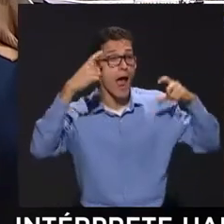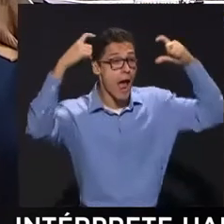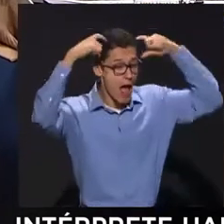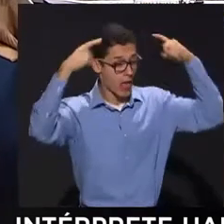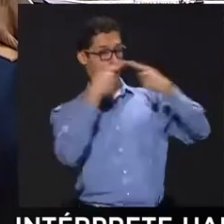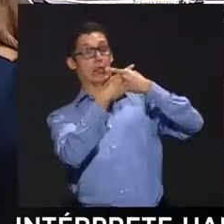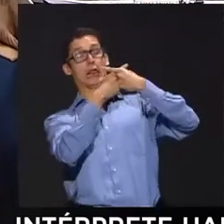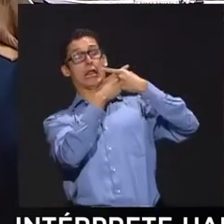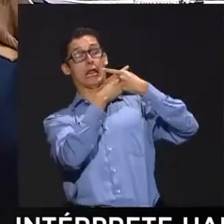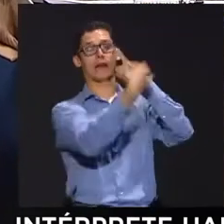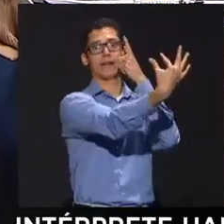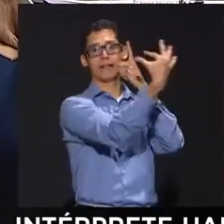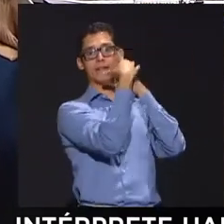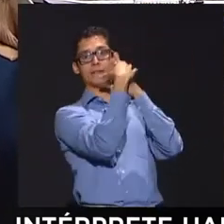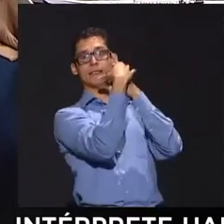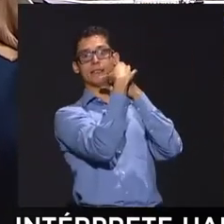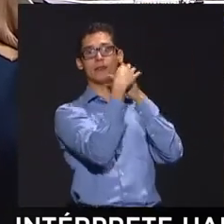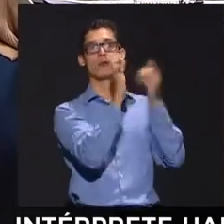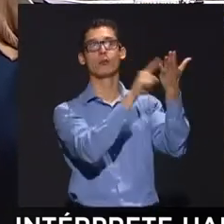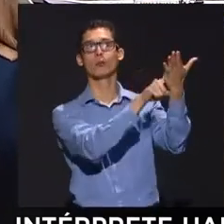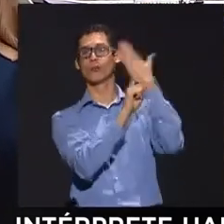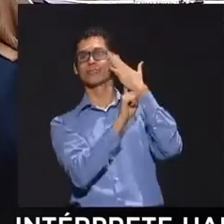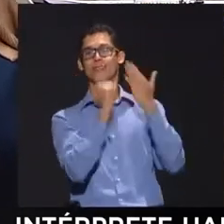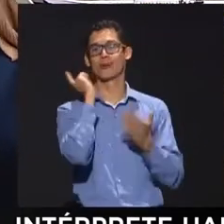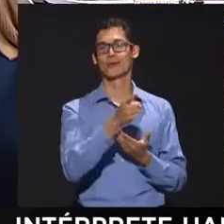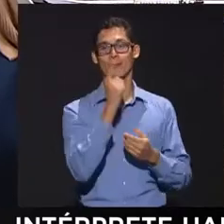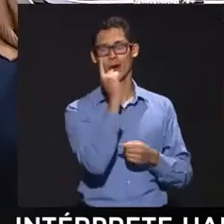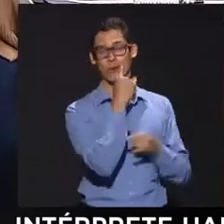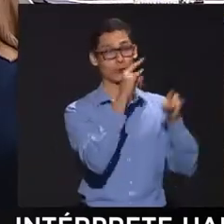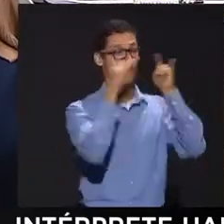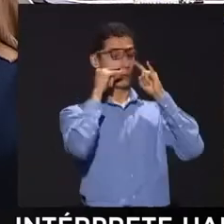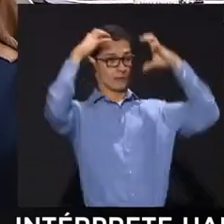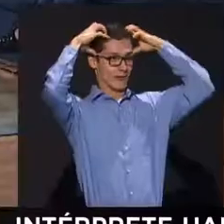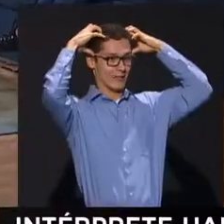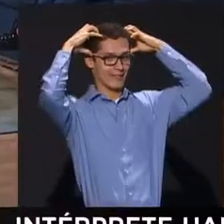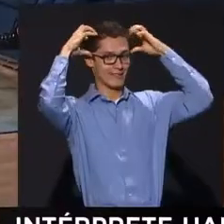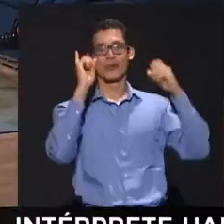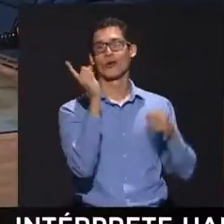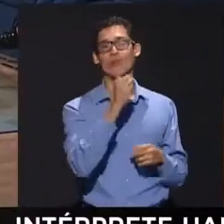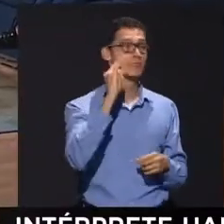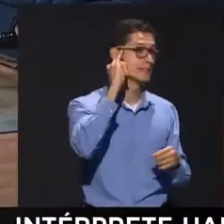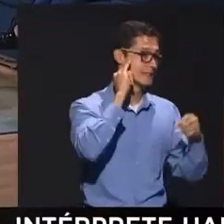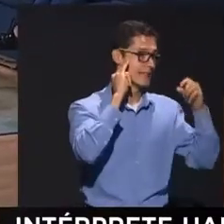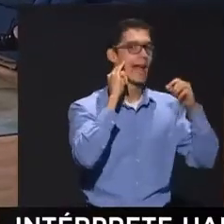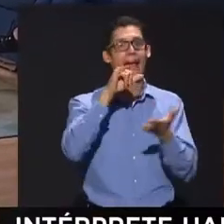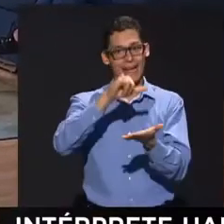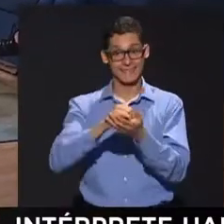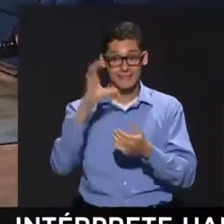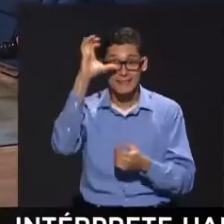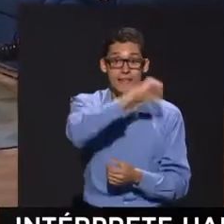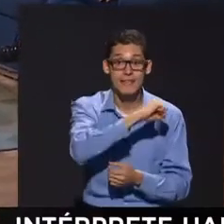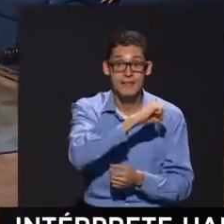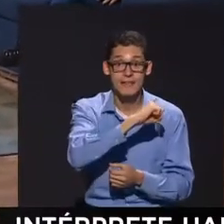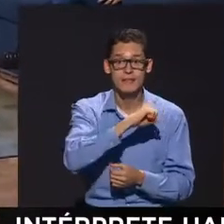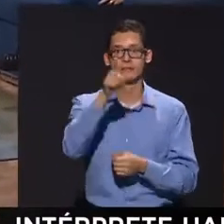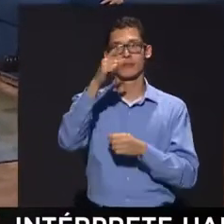que ella hizo o hacer lo que ella dijo. Ok, sí. Bueno, ¿esto qué tiene que ver con el desarrollo de la inteligencia? De la